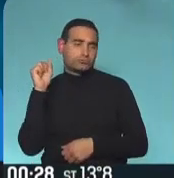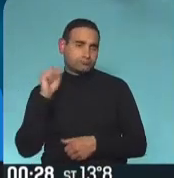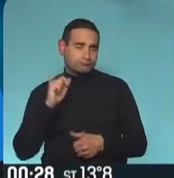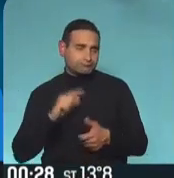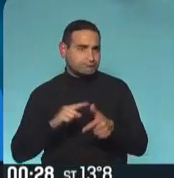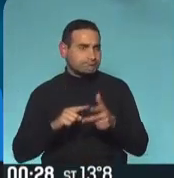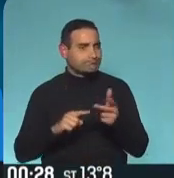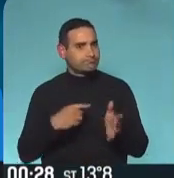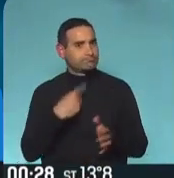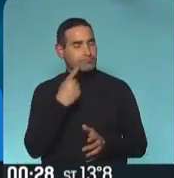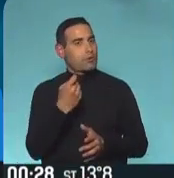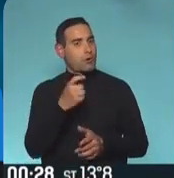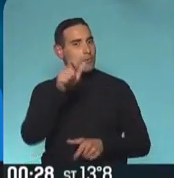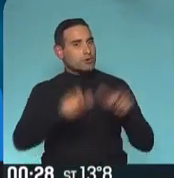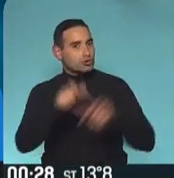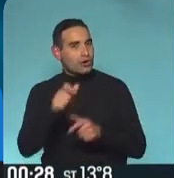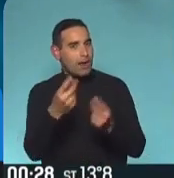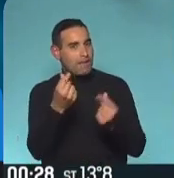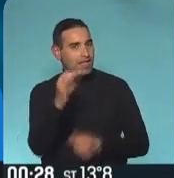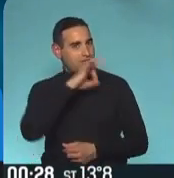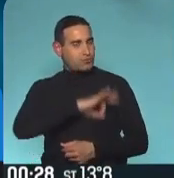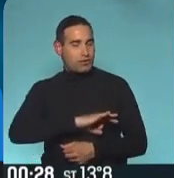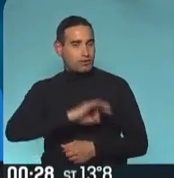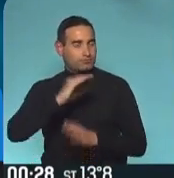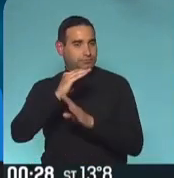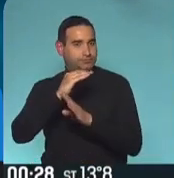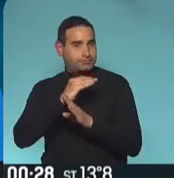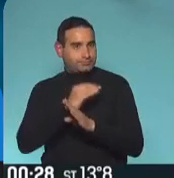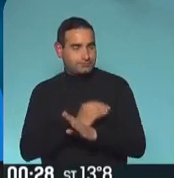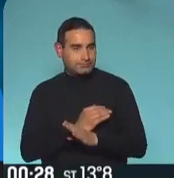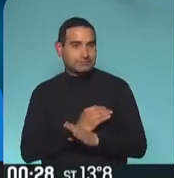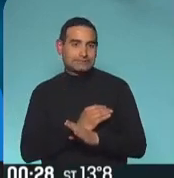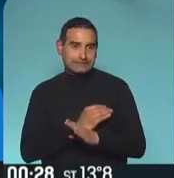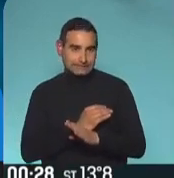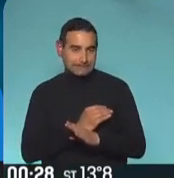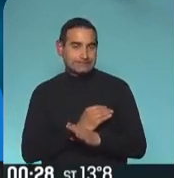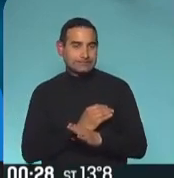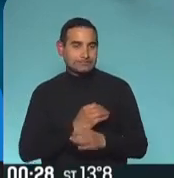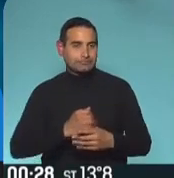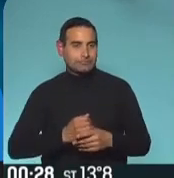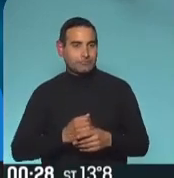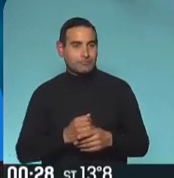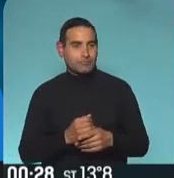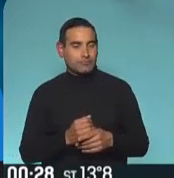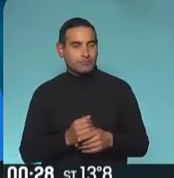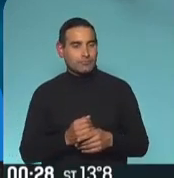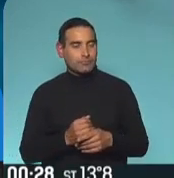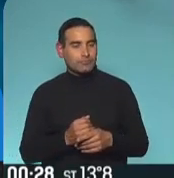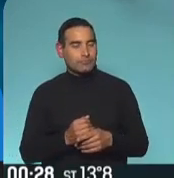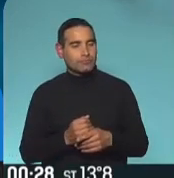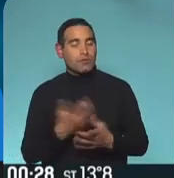digamos, redujo mucho el poder adquisitivo que las transferencias monetarias o las transferencias en especie pueden tener